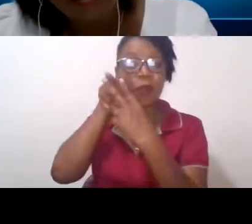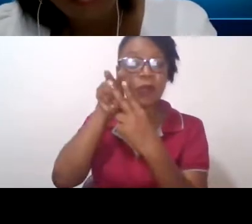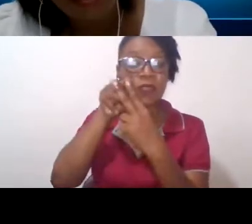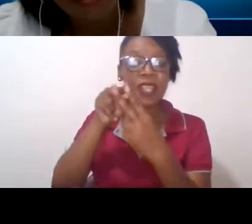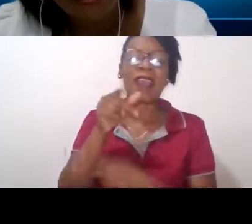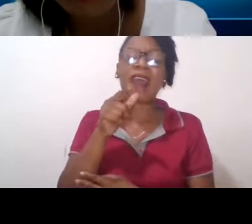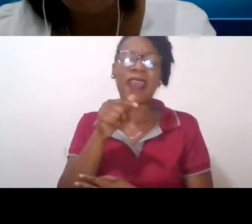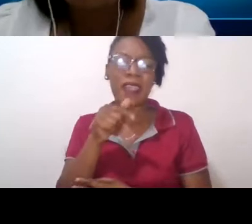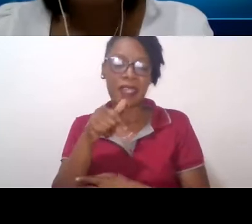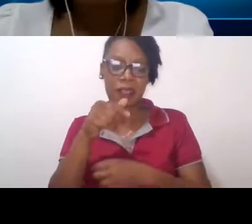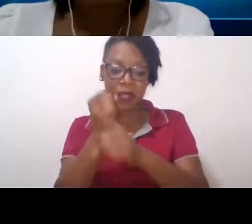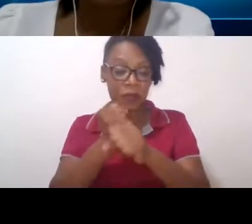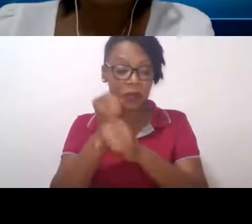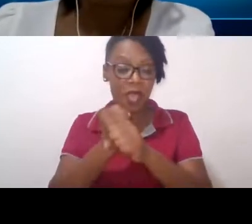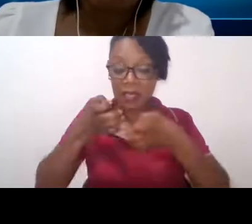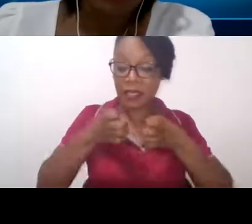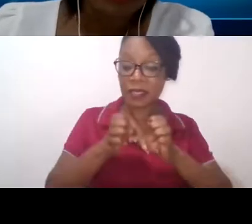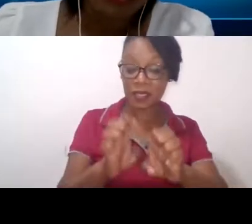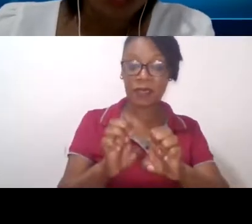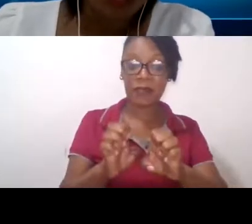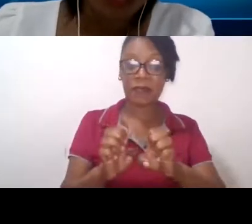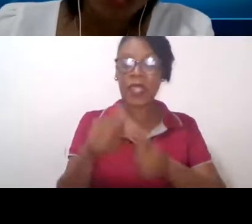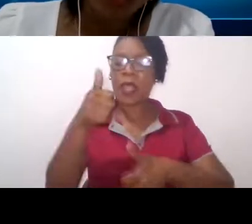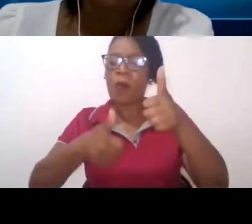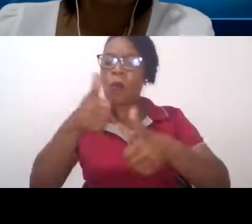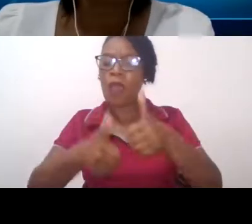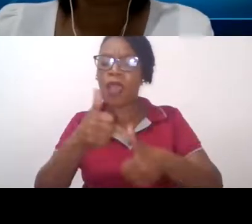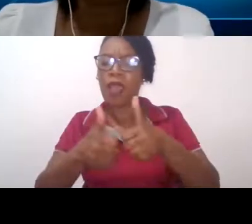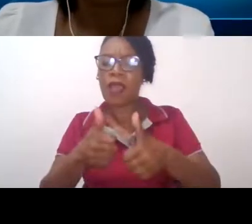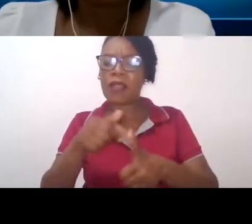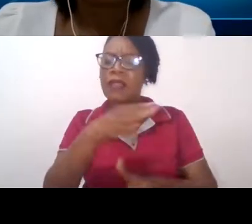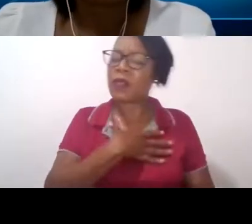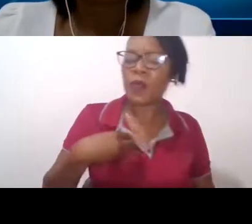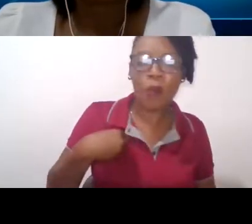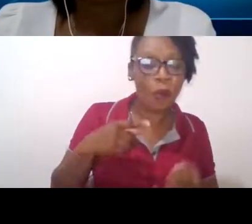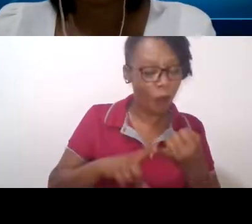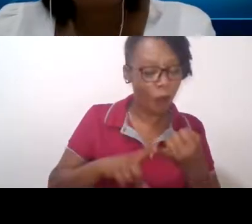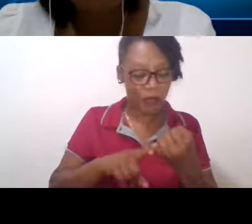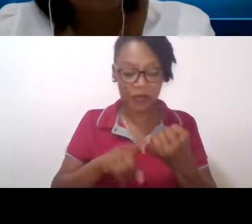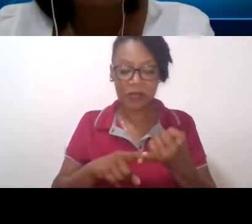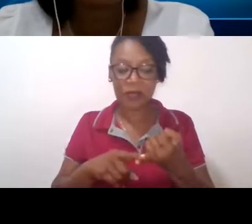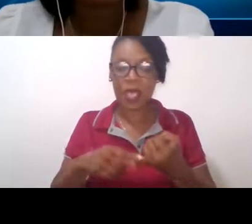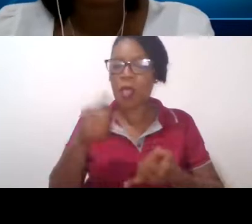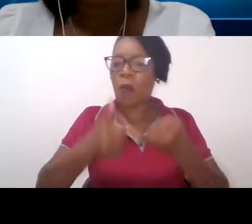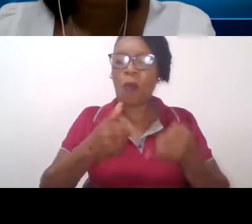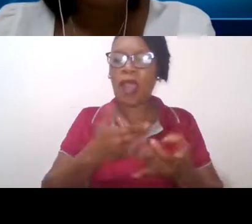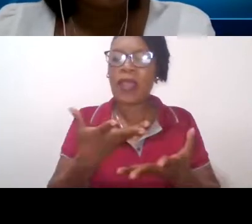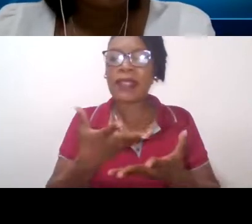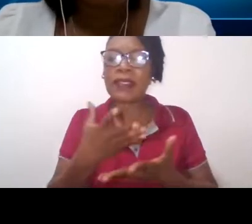propiciar esas estrategias, conocer cuáles son sus gustos, cuáles son sus